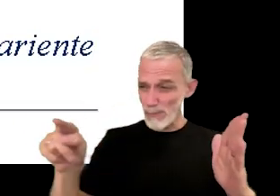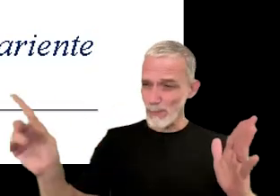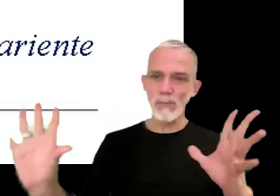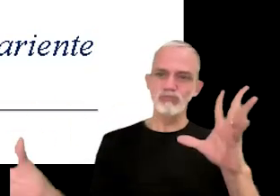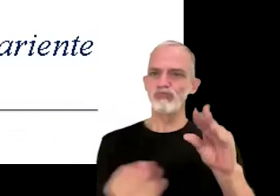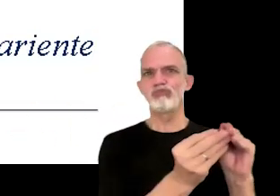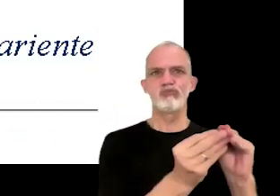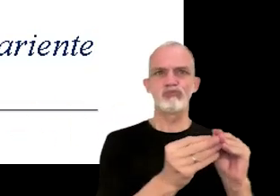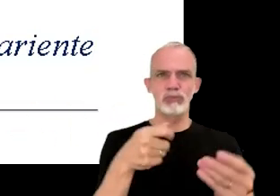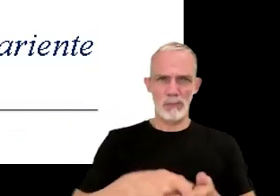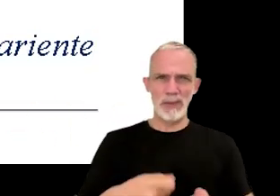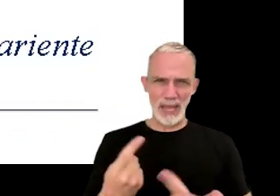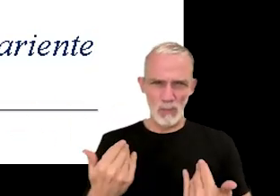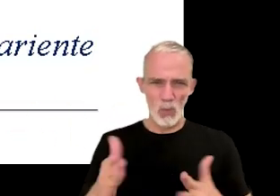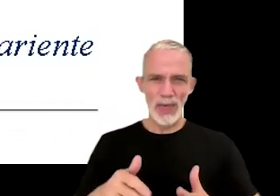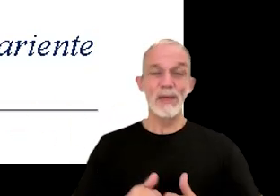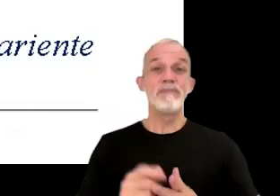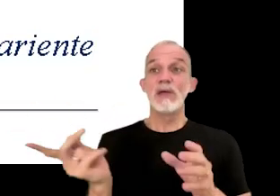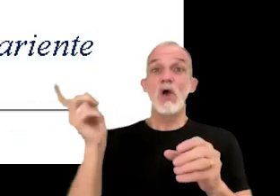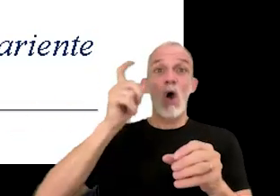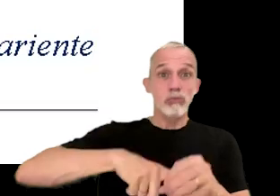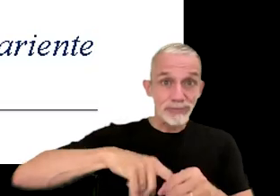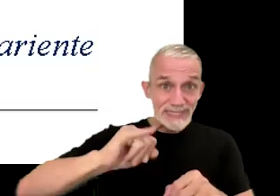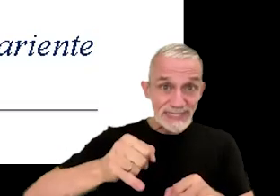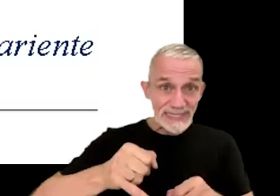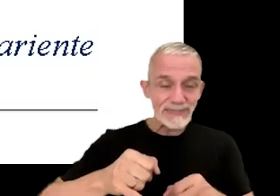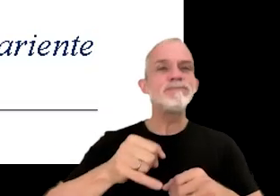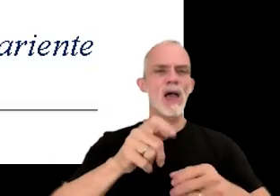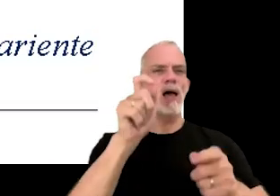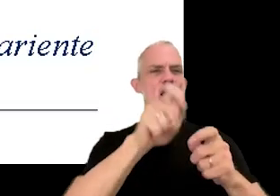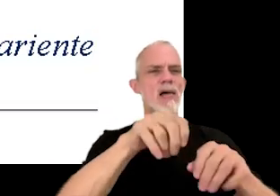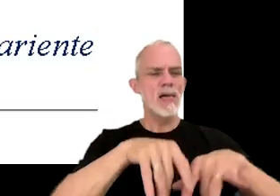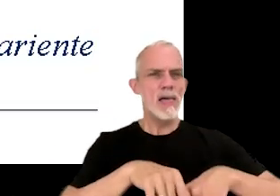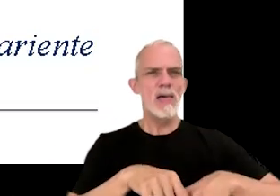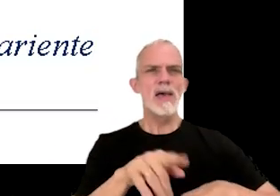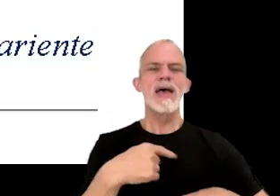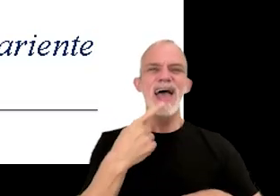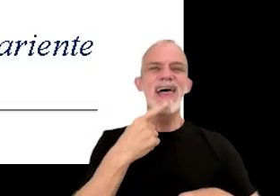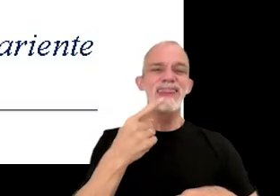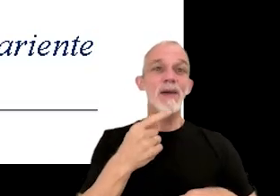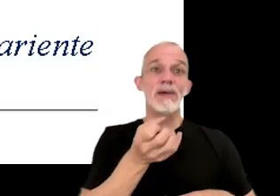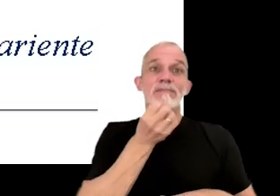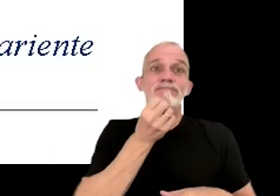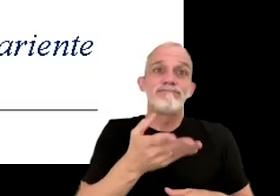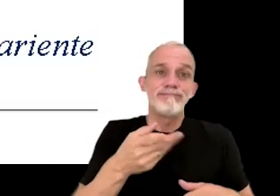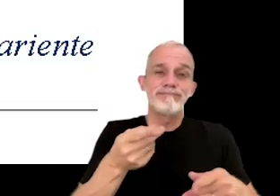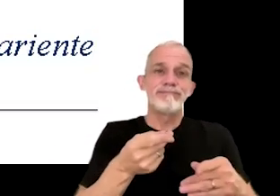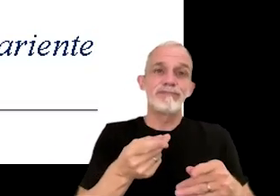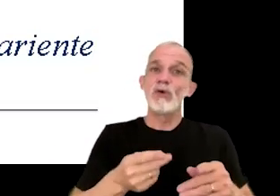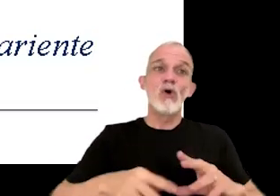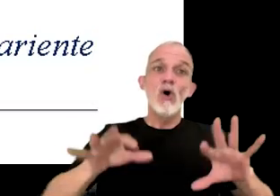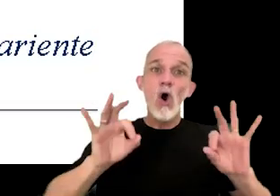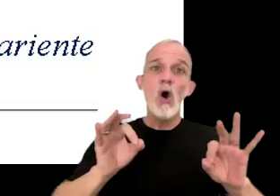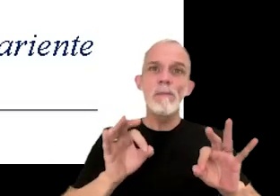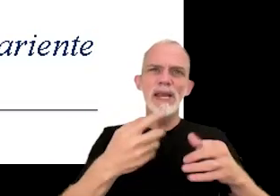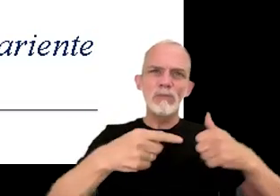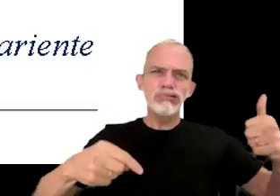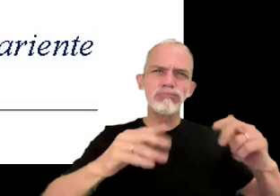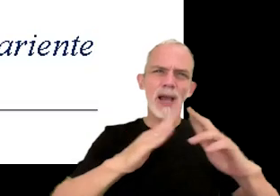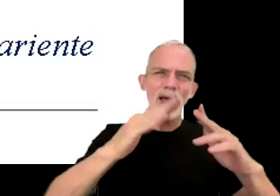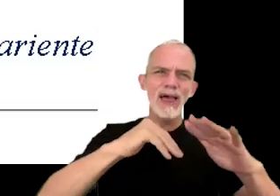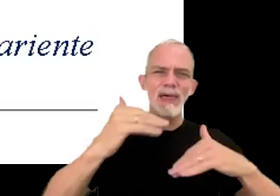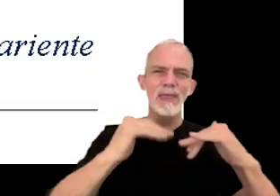que esta adhesión implica exteriorizar la totalidad del patrimonio